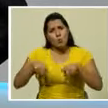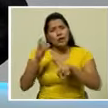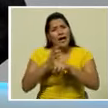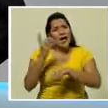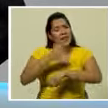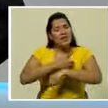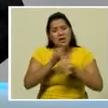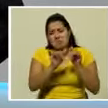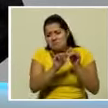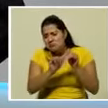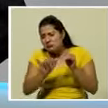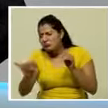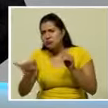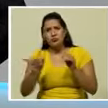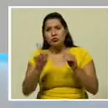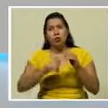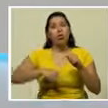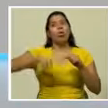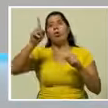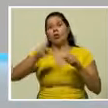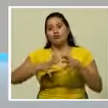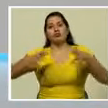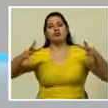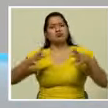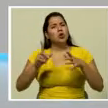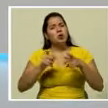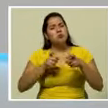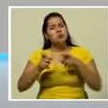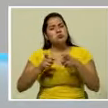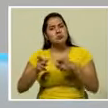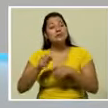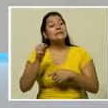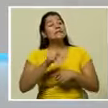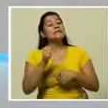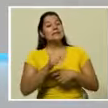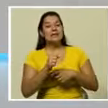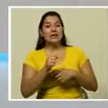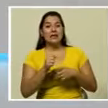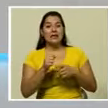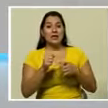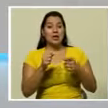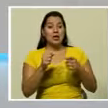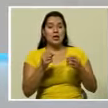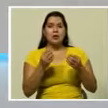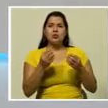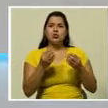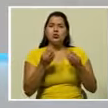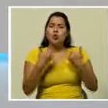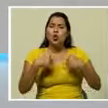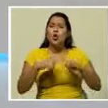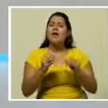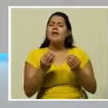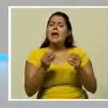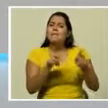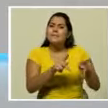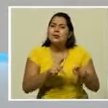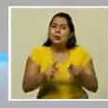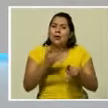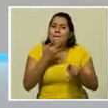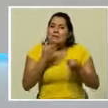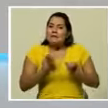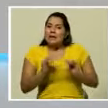el tema de los casos y mucho menos de los activos. Muchísima cautela en gimnasios. La gente